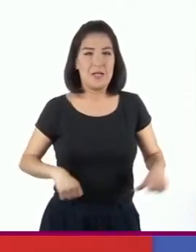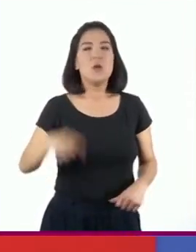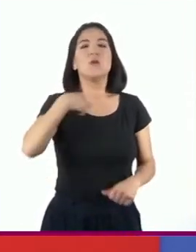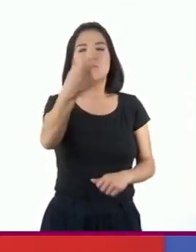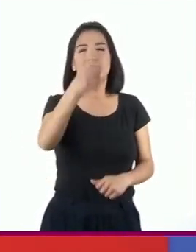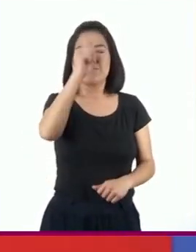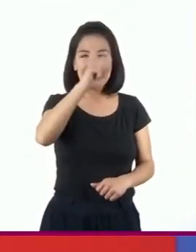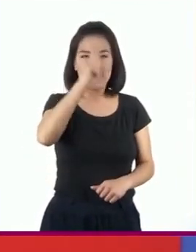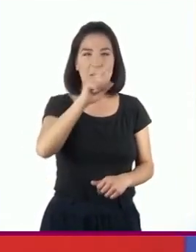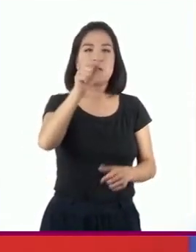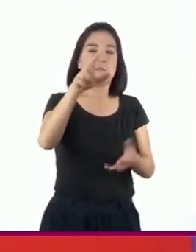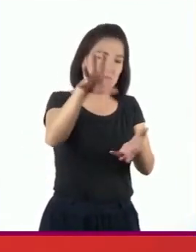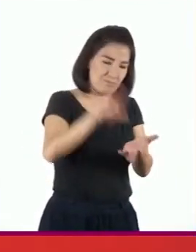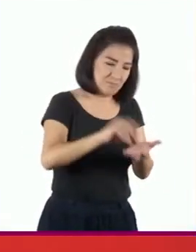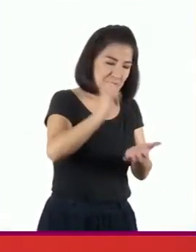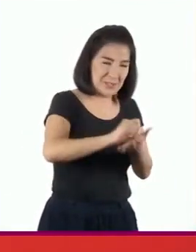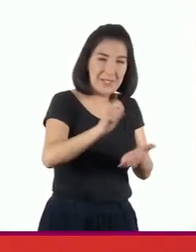e insectos.